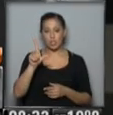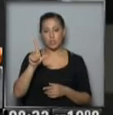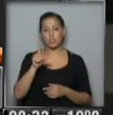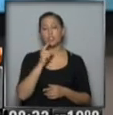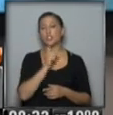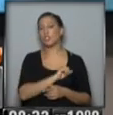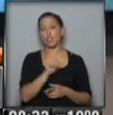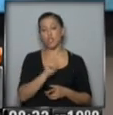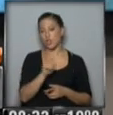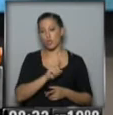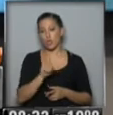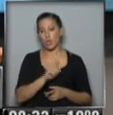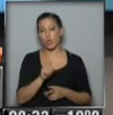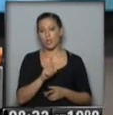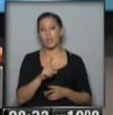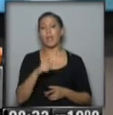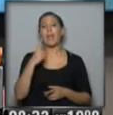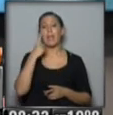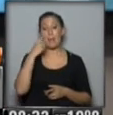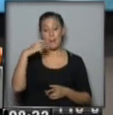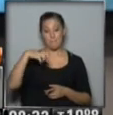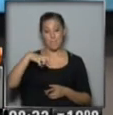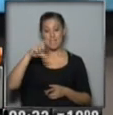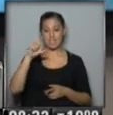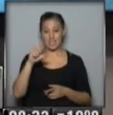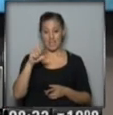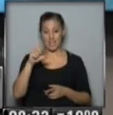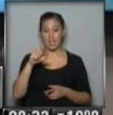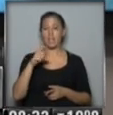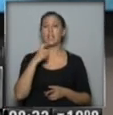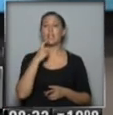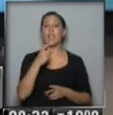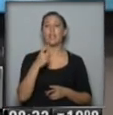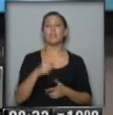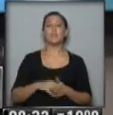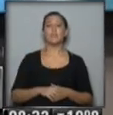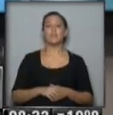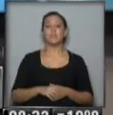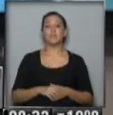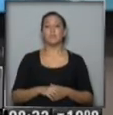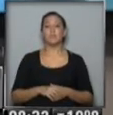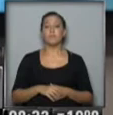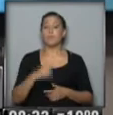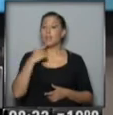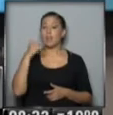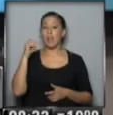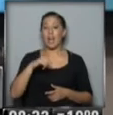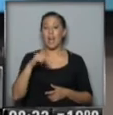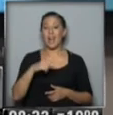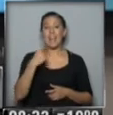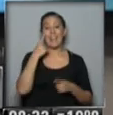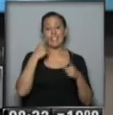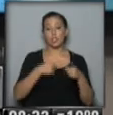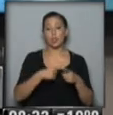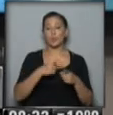estrictamente así el índice el ipc bueno es el índice de precios al consumidor actualmente el instituto nacional